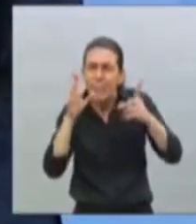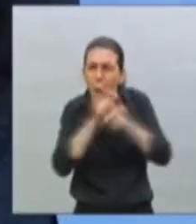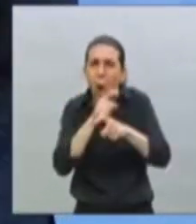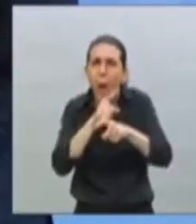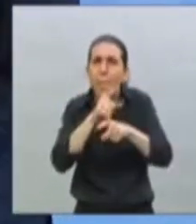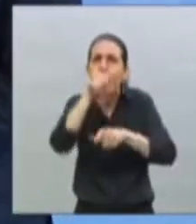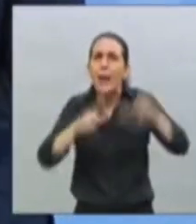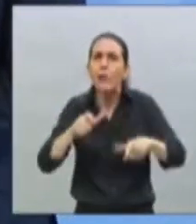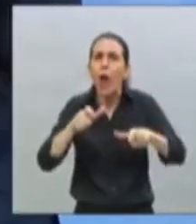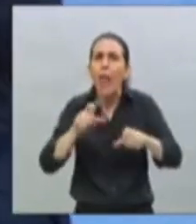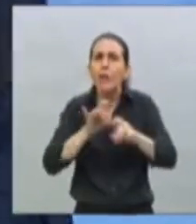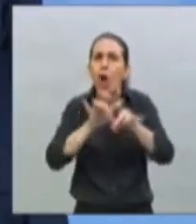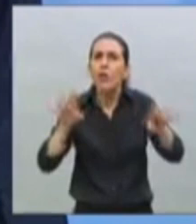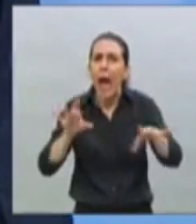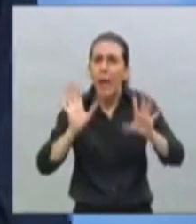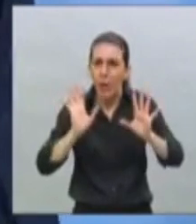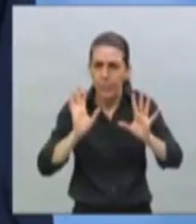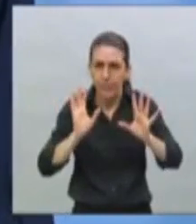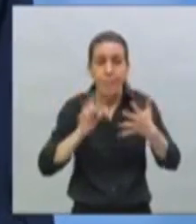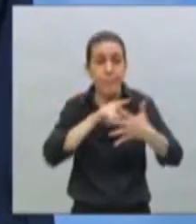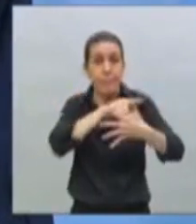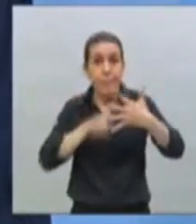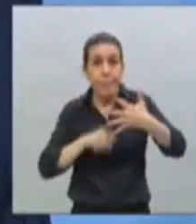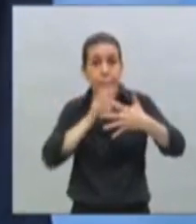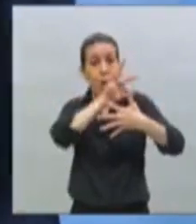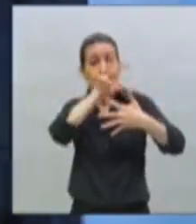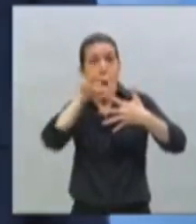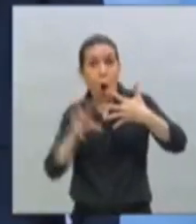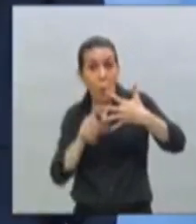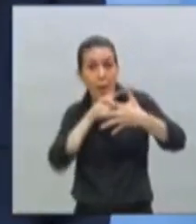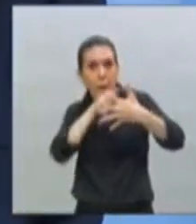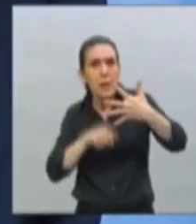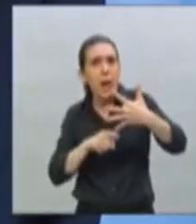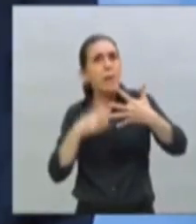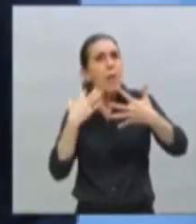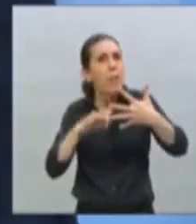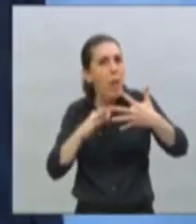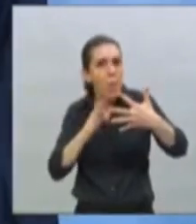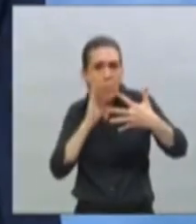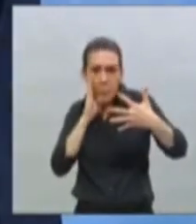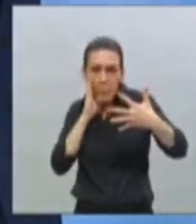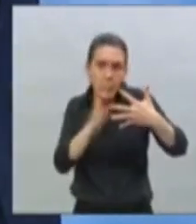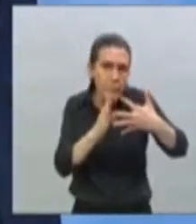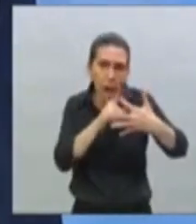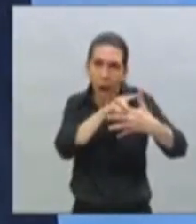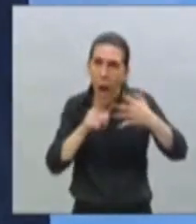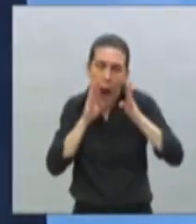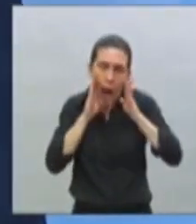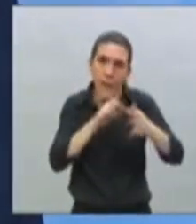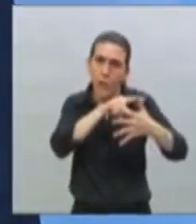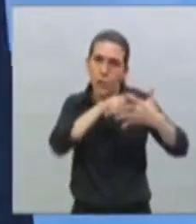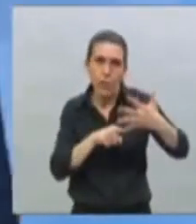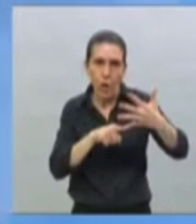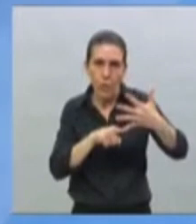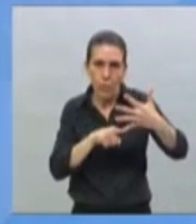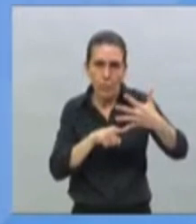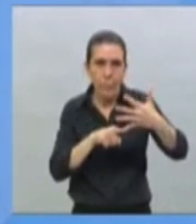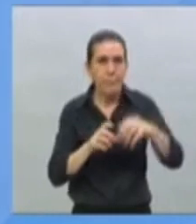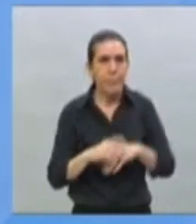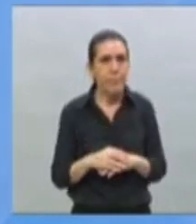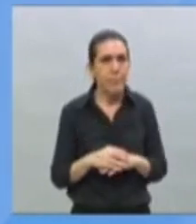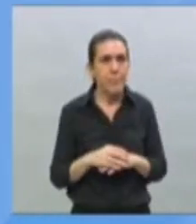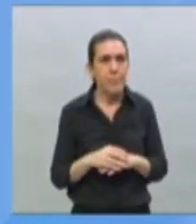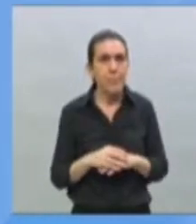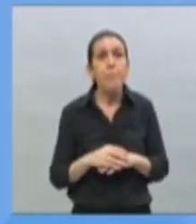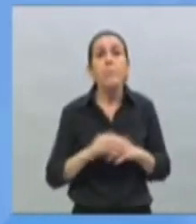estas provincias. Y que debe, a las, estas provincias debemos prestarle singular atención, singular atención. Ciudad